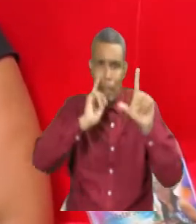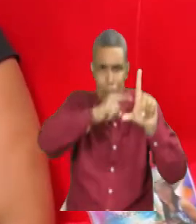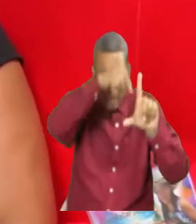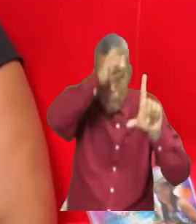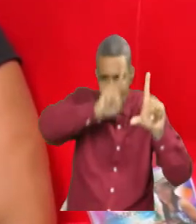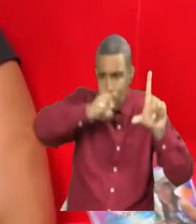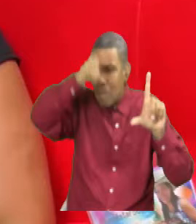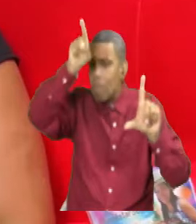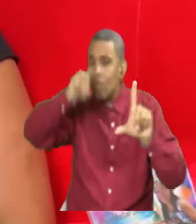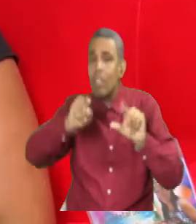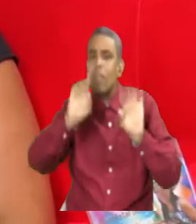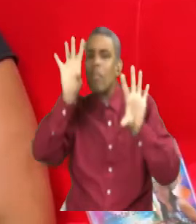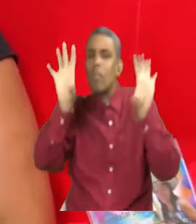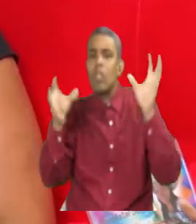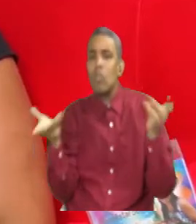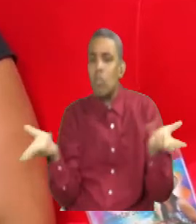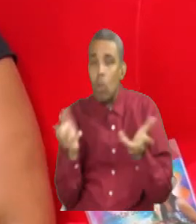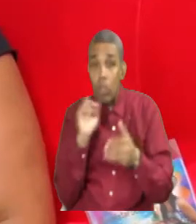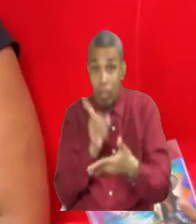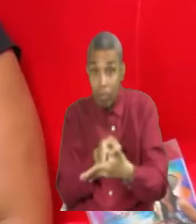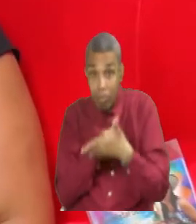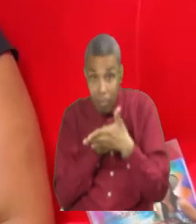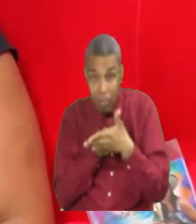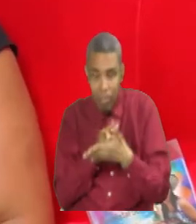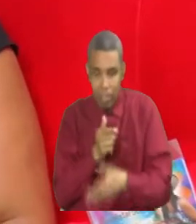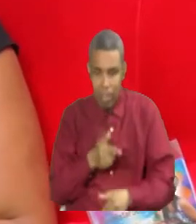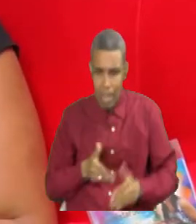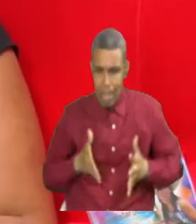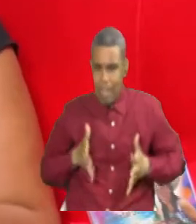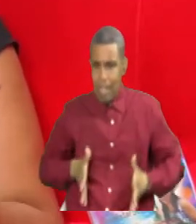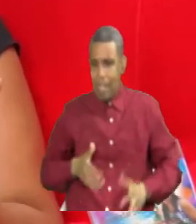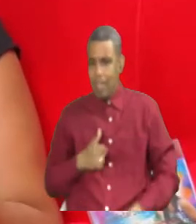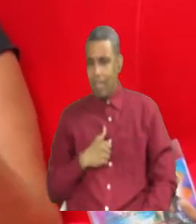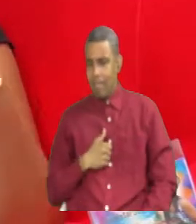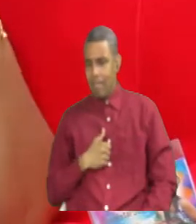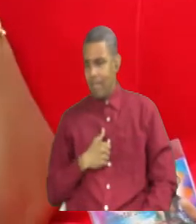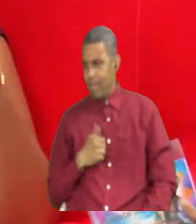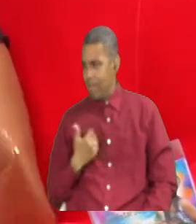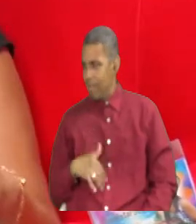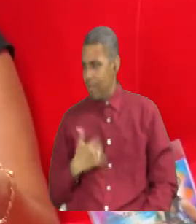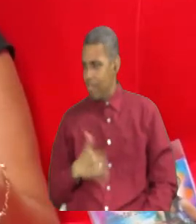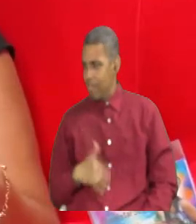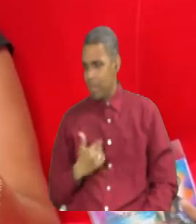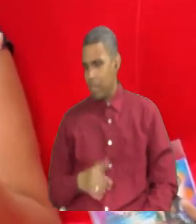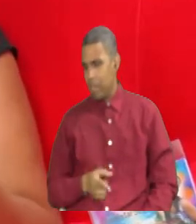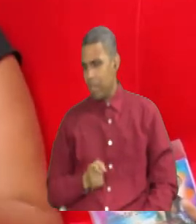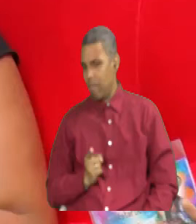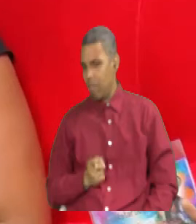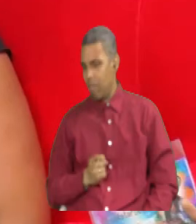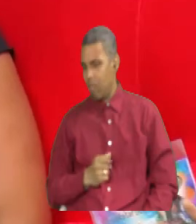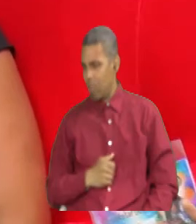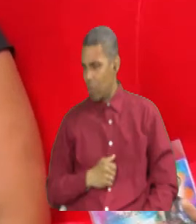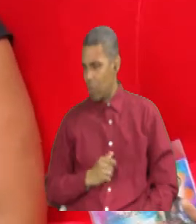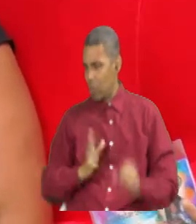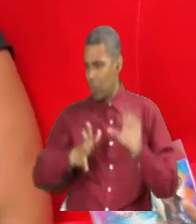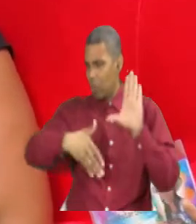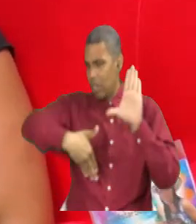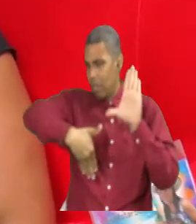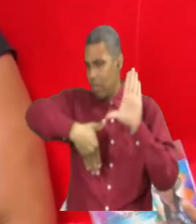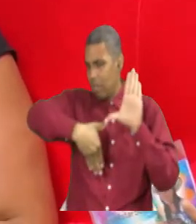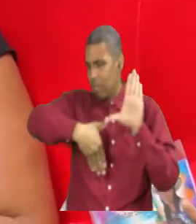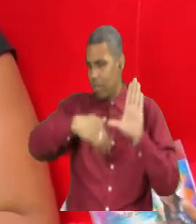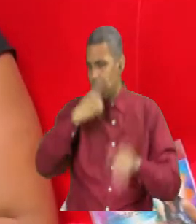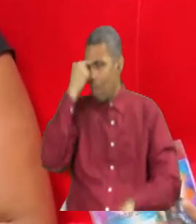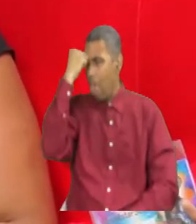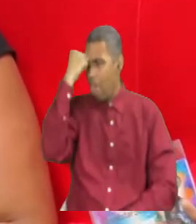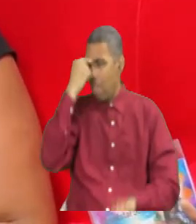ven. Entonces nosotros empezamos a darnos cuenta que por lo general uno esperaría que el habla hispana, pues es los que pueden ver, y